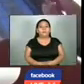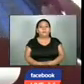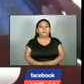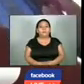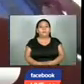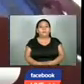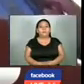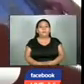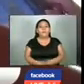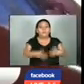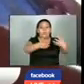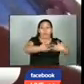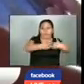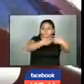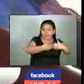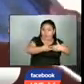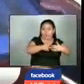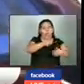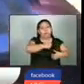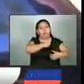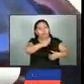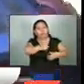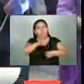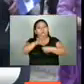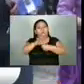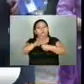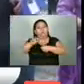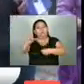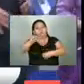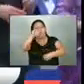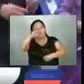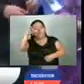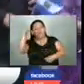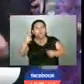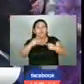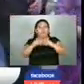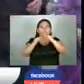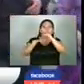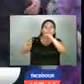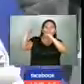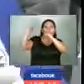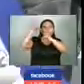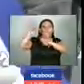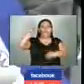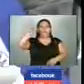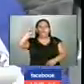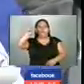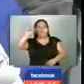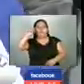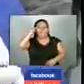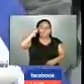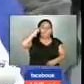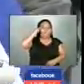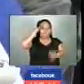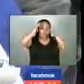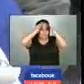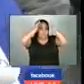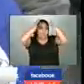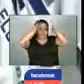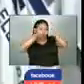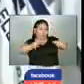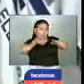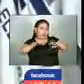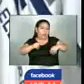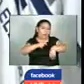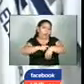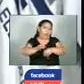A falta de empresa que se encargue del voto electrónico en el exterior, magistrados del Tribunal Supremo Electoral toman una decisión para no